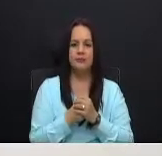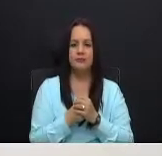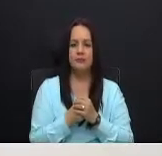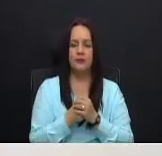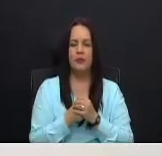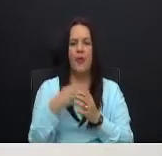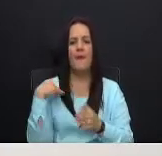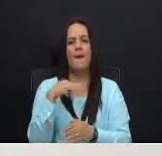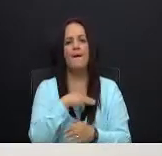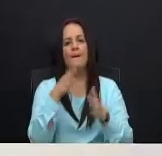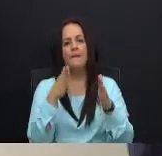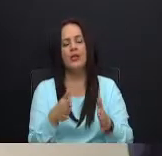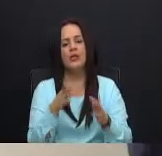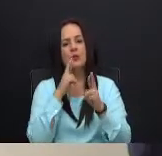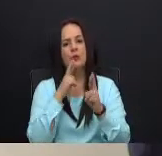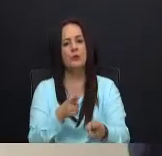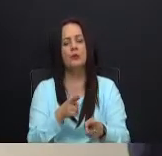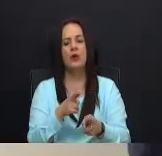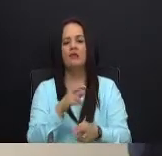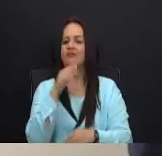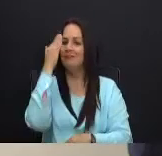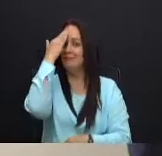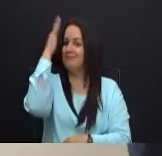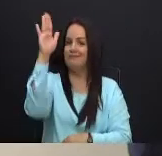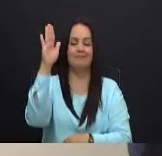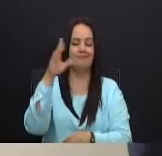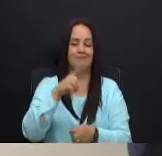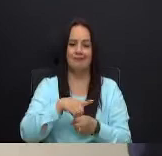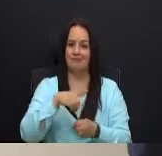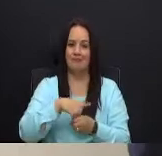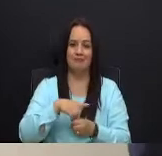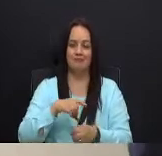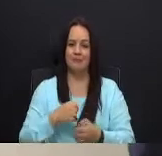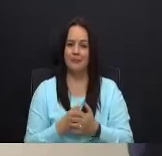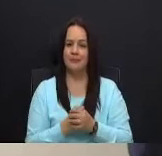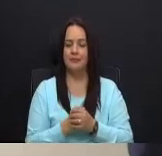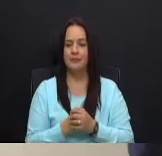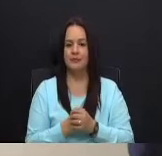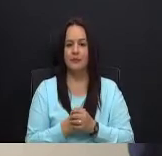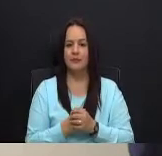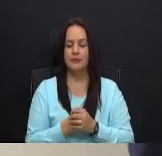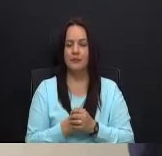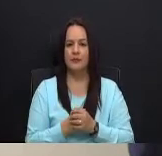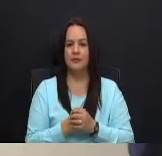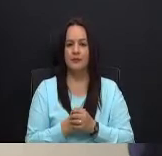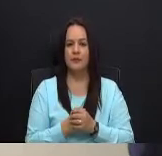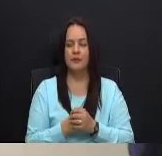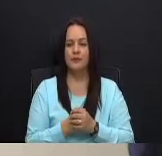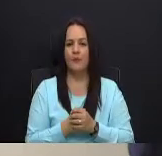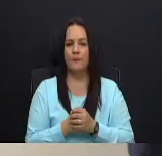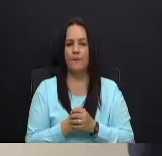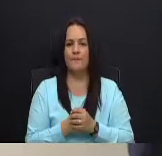Señor Ministro, adelante. Lo desconozco, señor diputado. ¿Cuánto le queda?